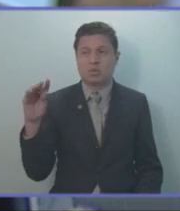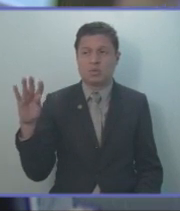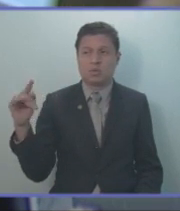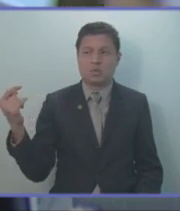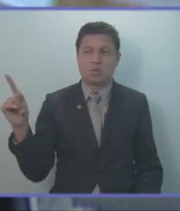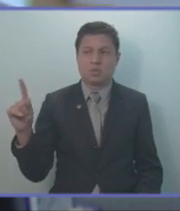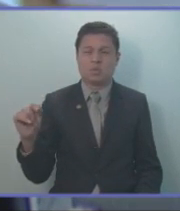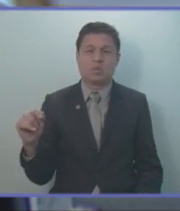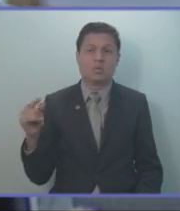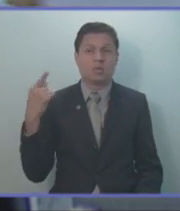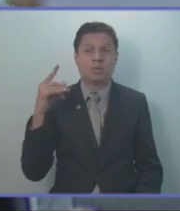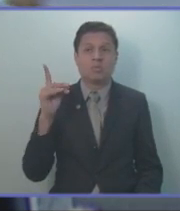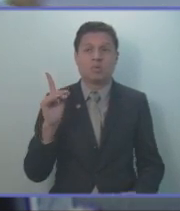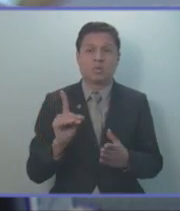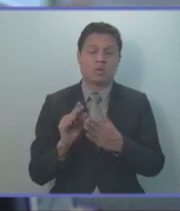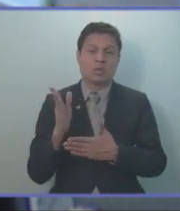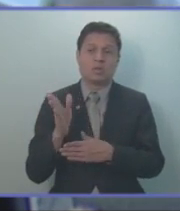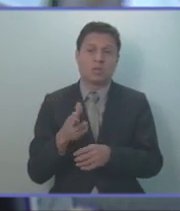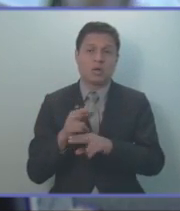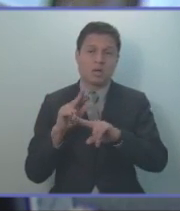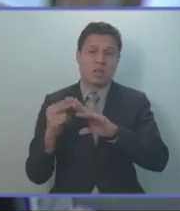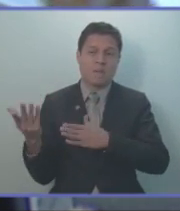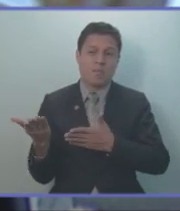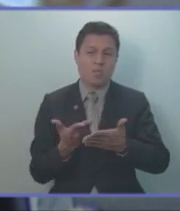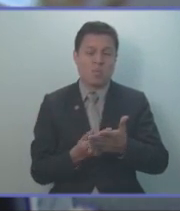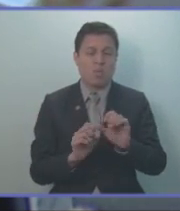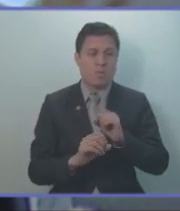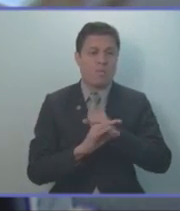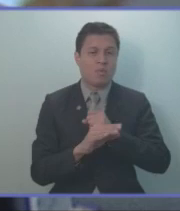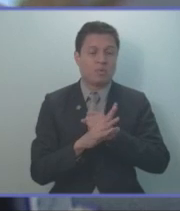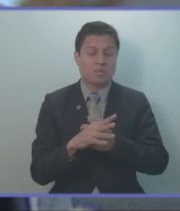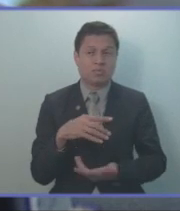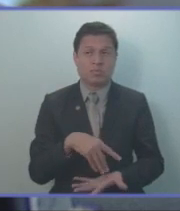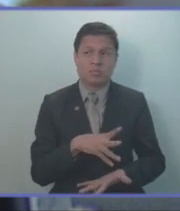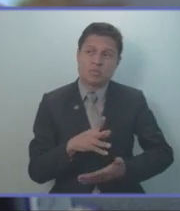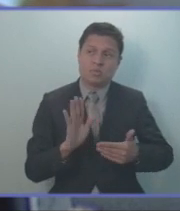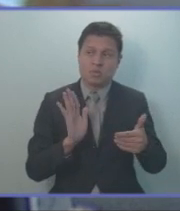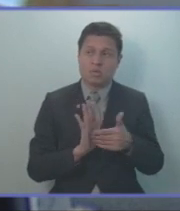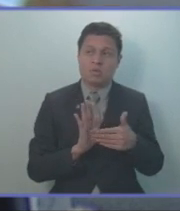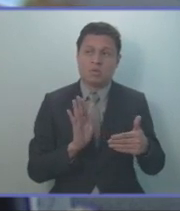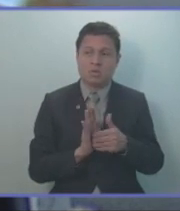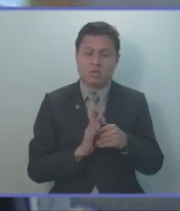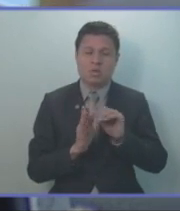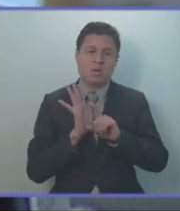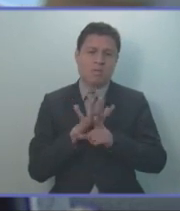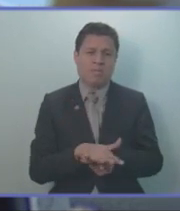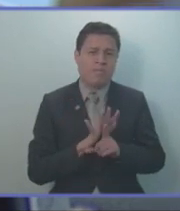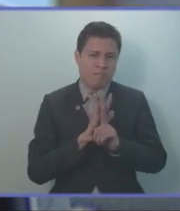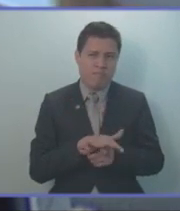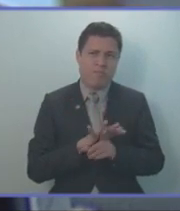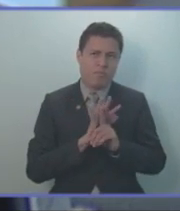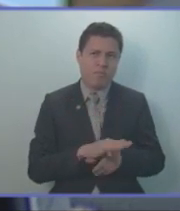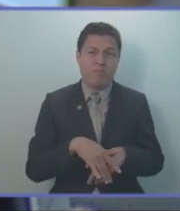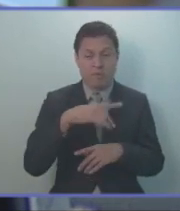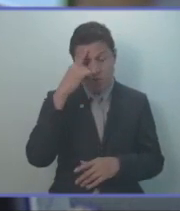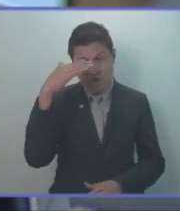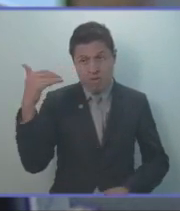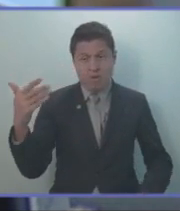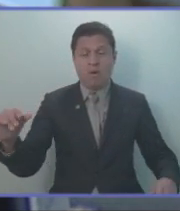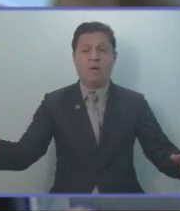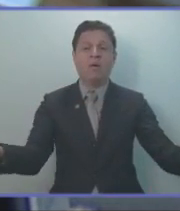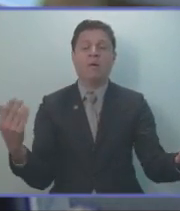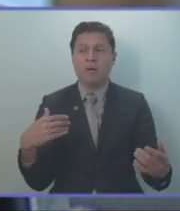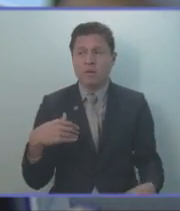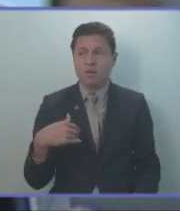1918-12-2014-1, moción de diputados de Arena en el sentido se emita pronunciamiento público en contra de la represión política sufrida por la